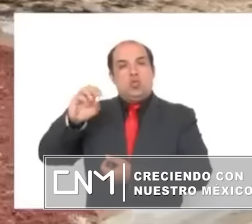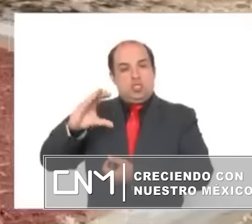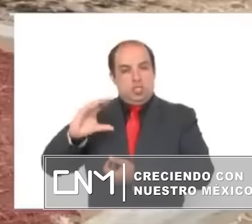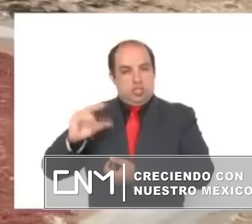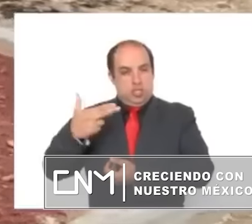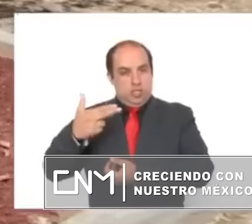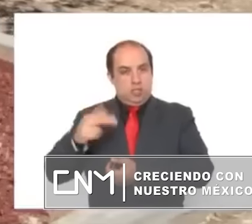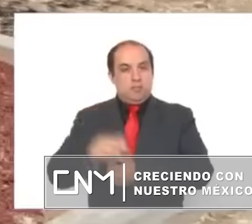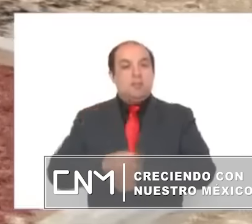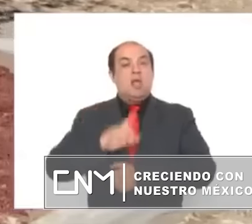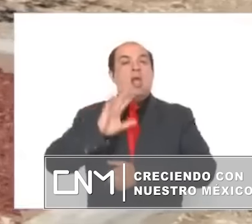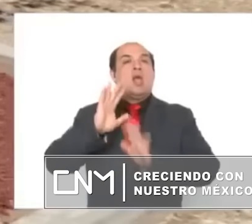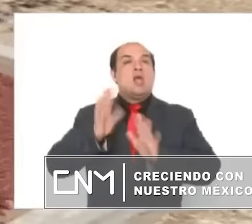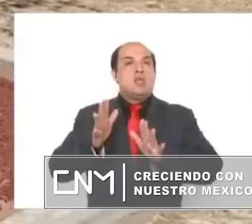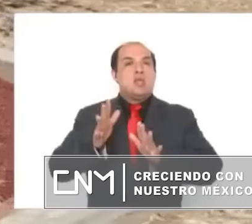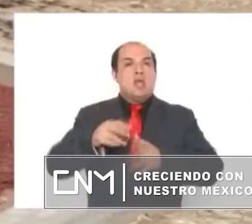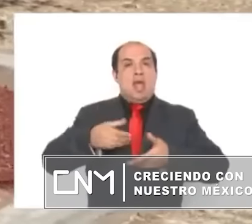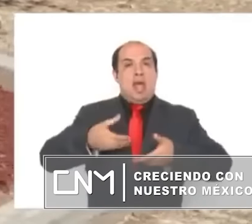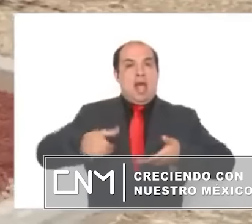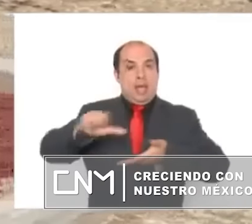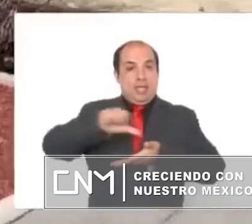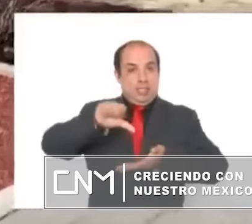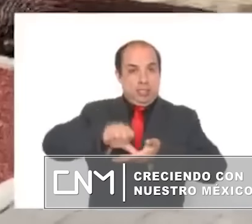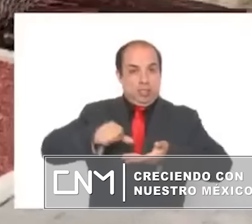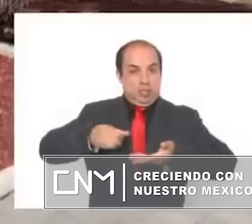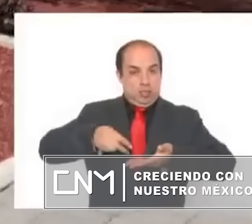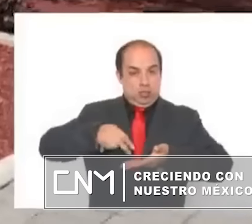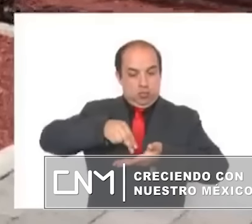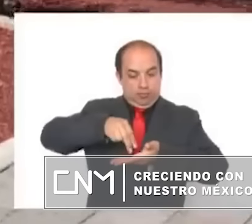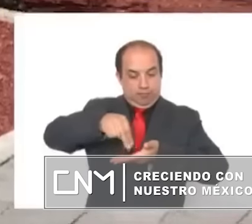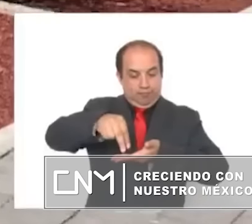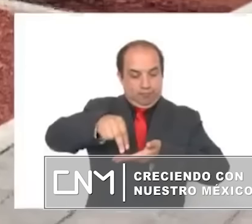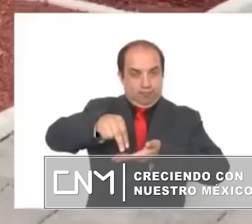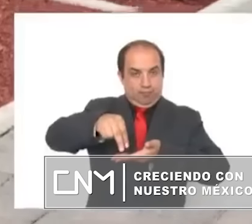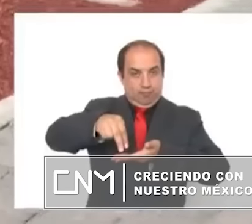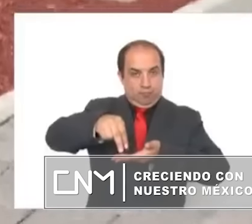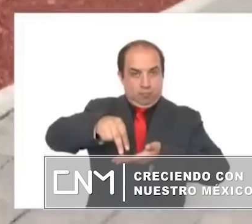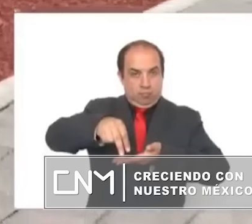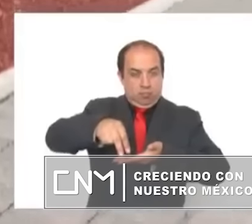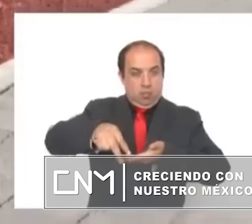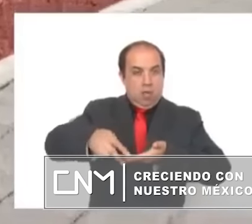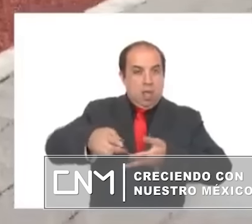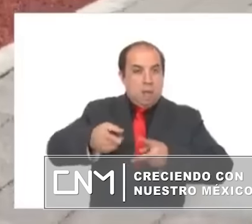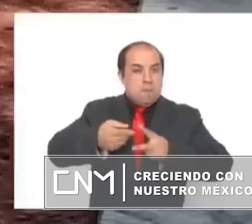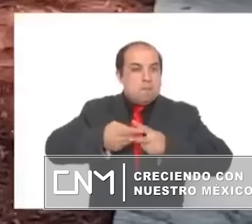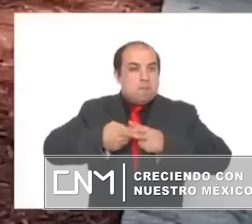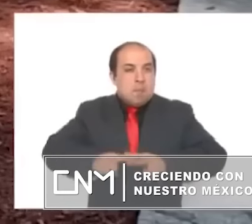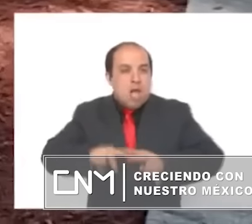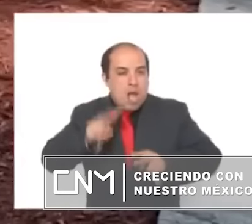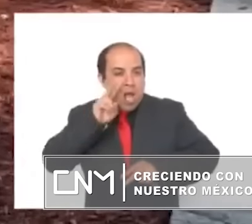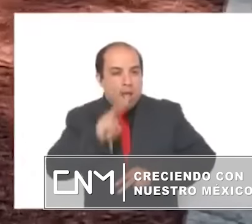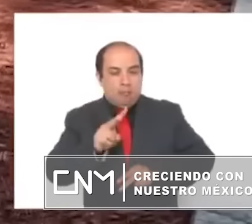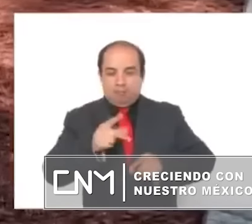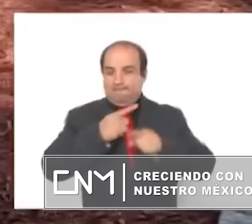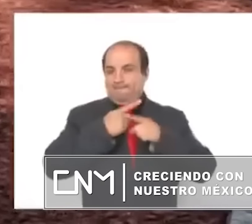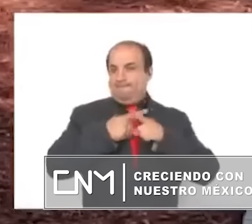219 en zonas peatonales, así como la instalación de semáforos en cruces seguros y la colocación de 141 postes